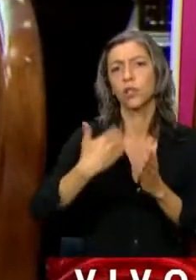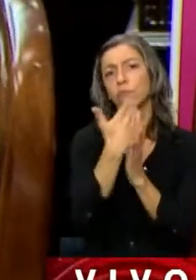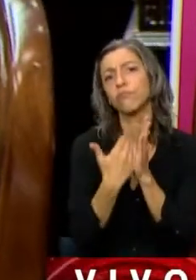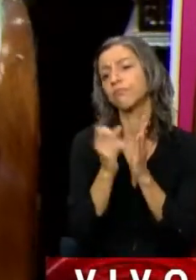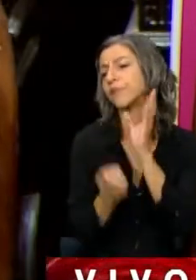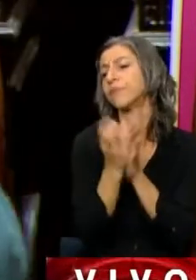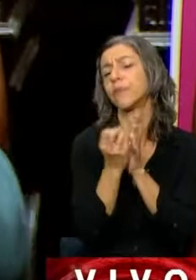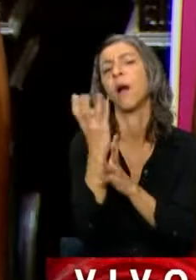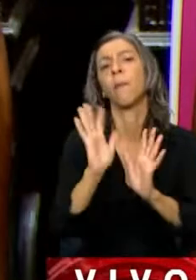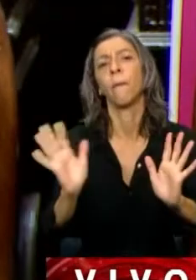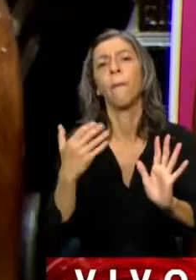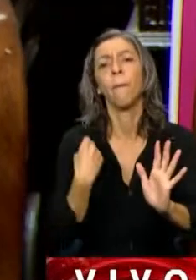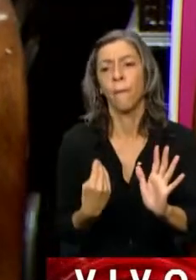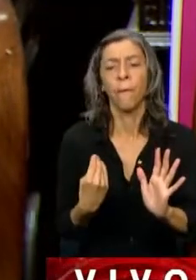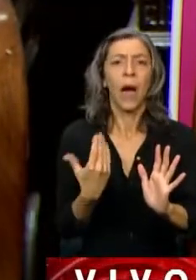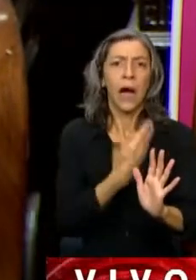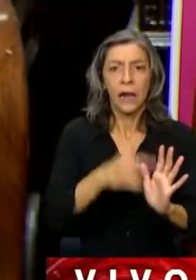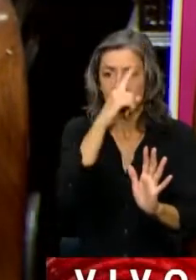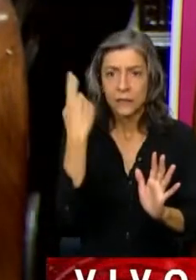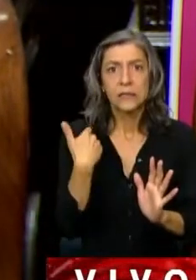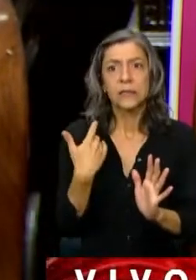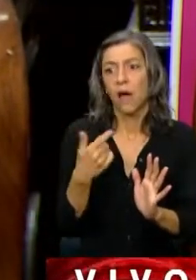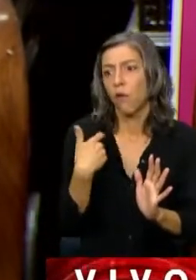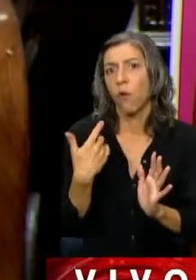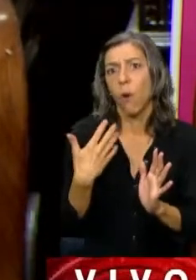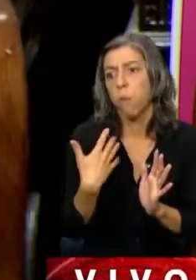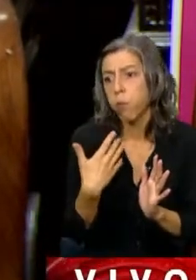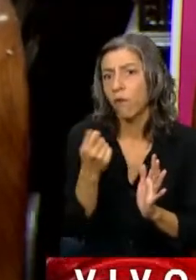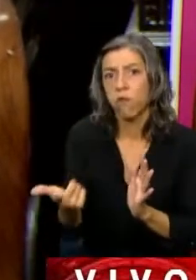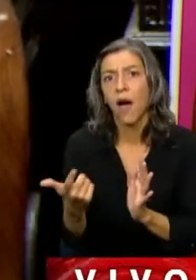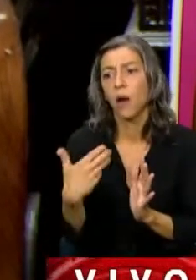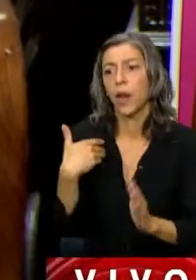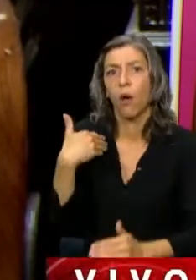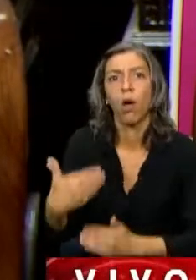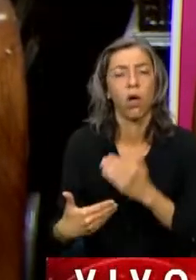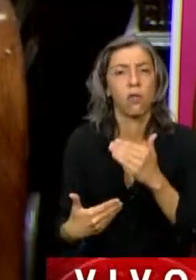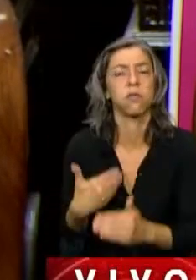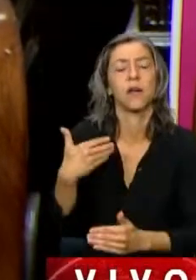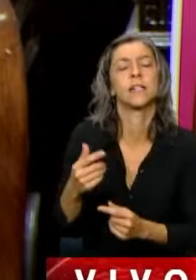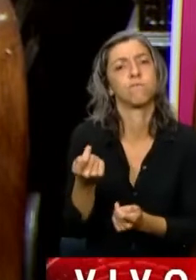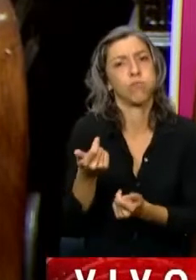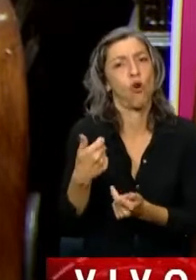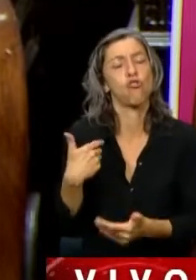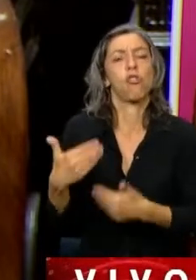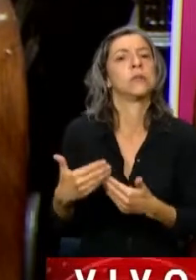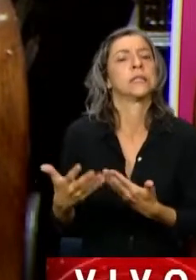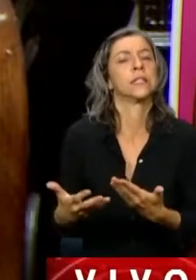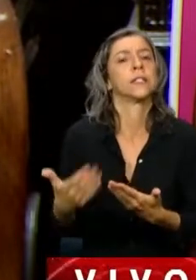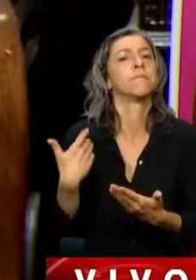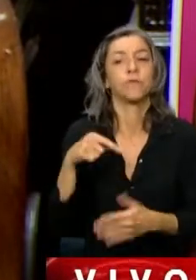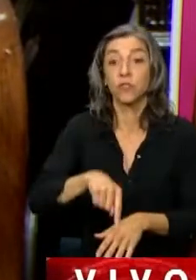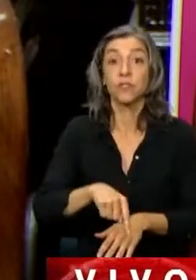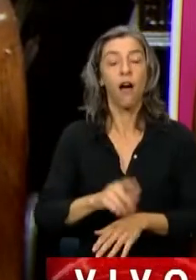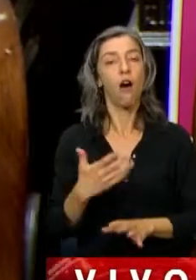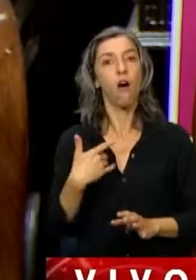para intervenir y mejorar las condiciones de vida de la gente, y hemos podido recuperar pocas, bueno, por eso este tipo de políticas llama la